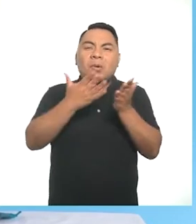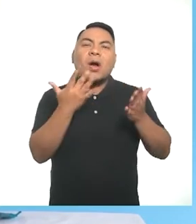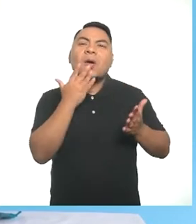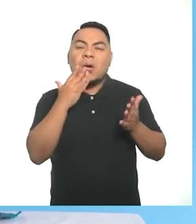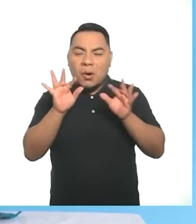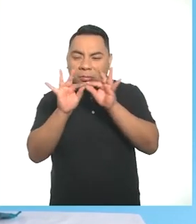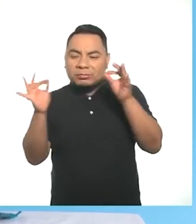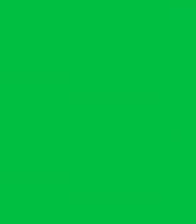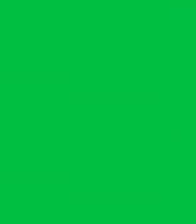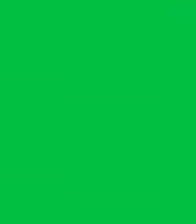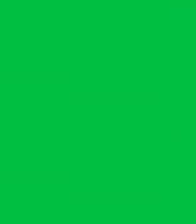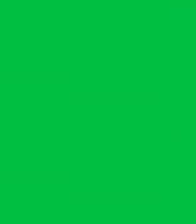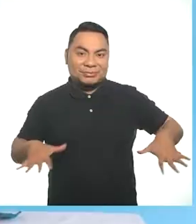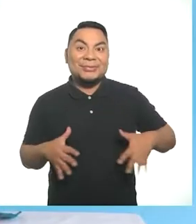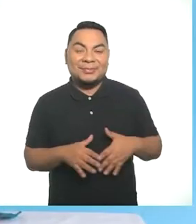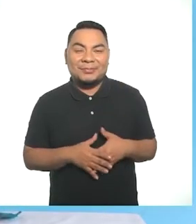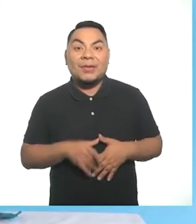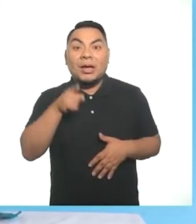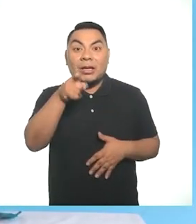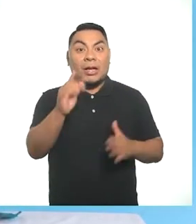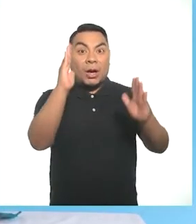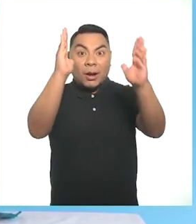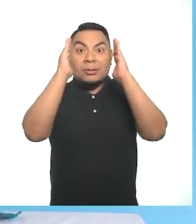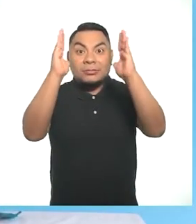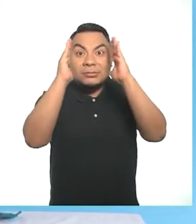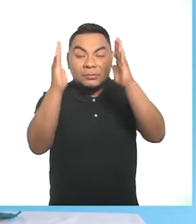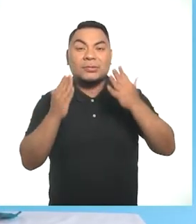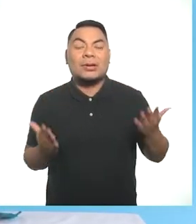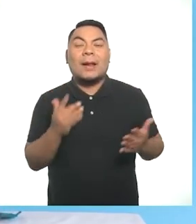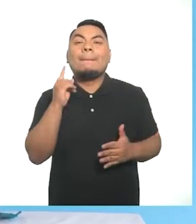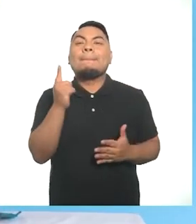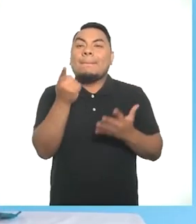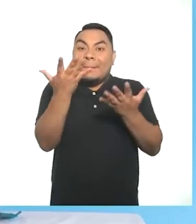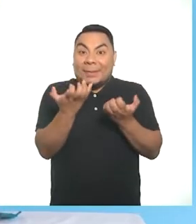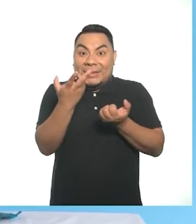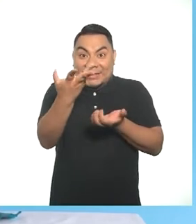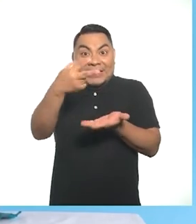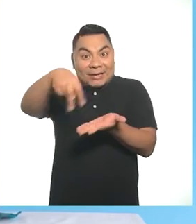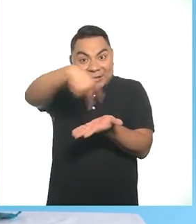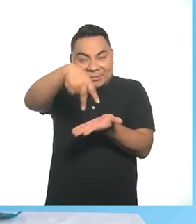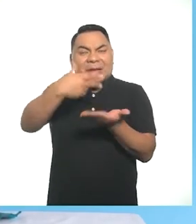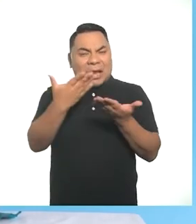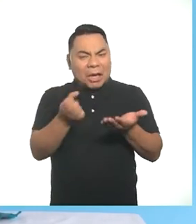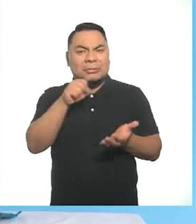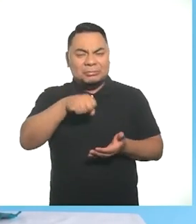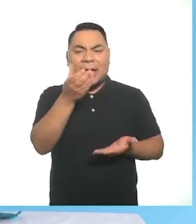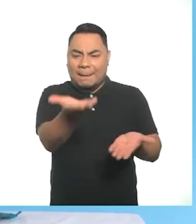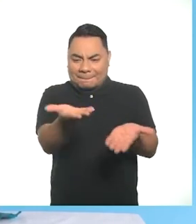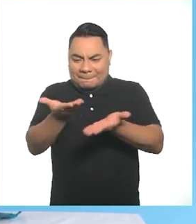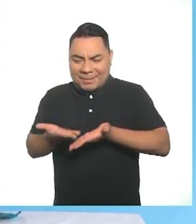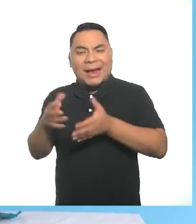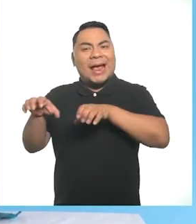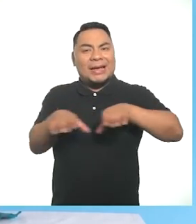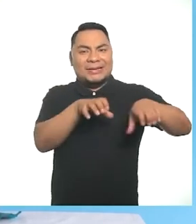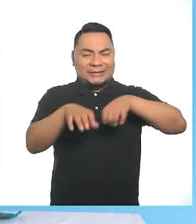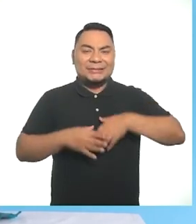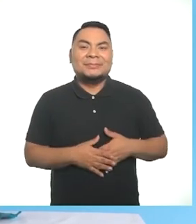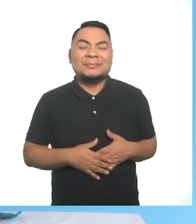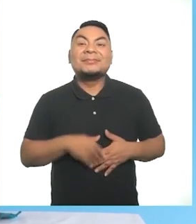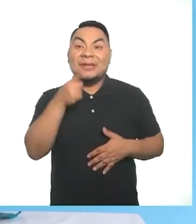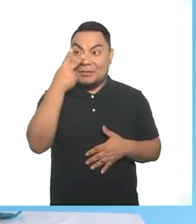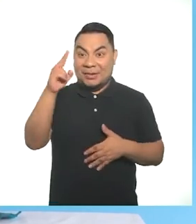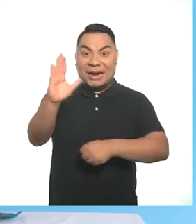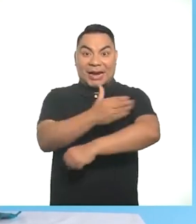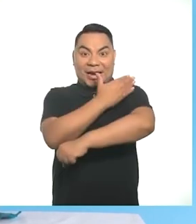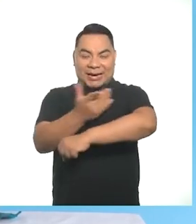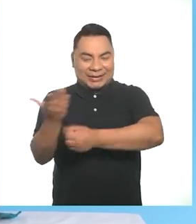pintados de colores. Presten mucha atención. Los que quieran bailar están invitados a hacerlo.